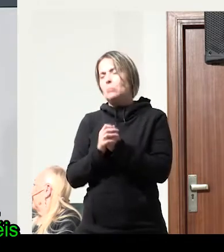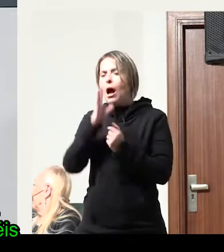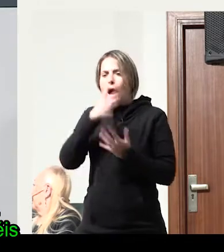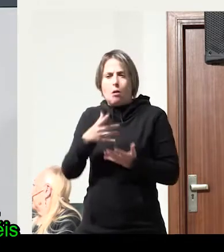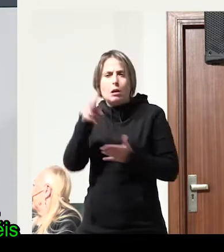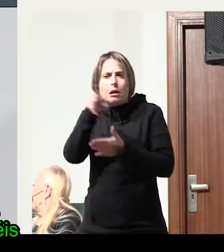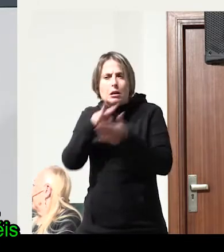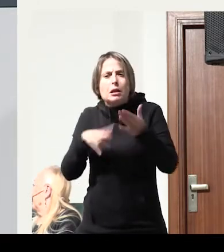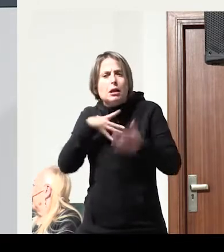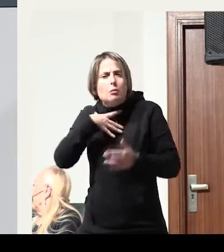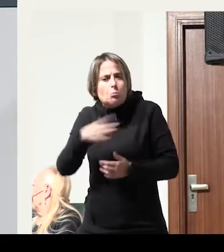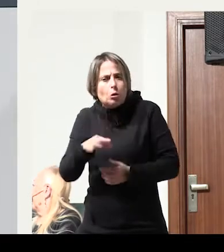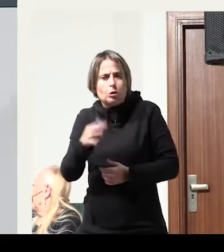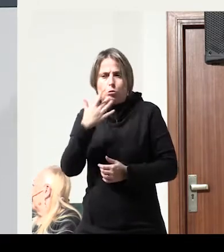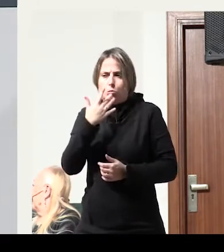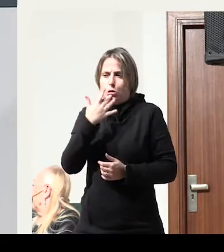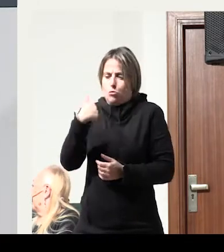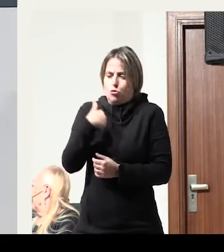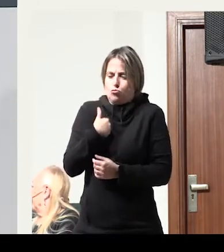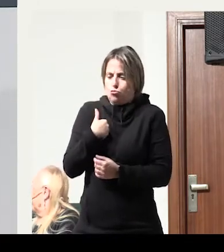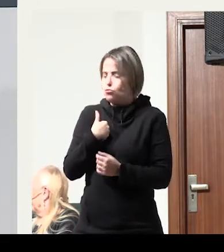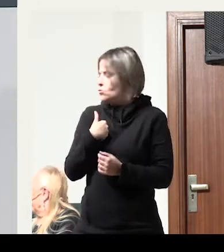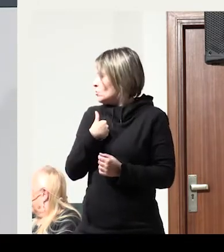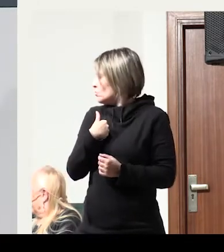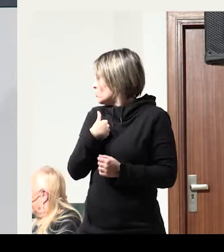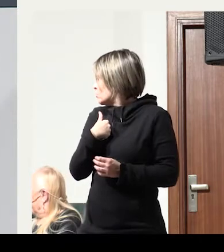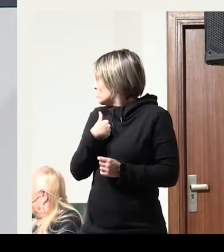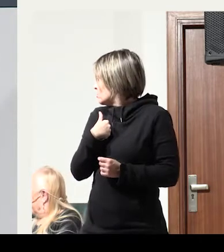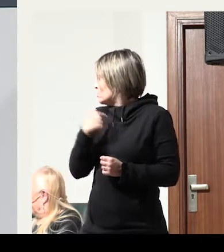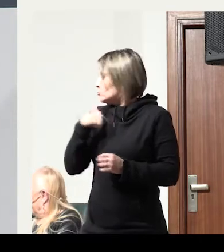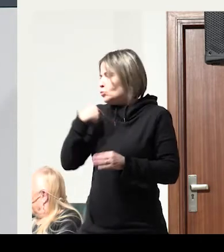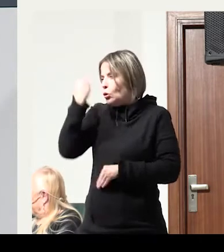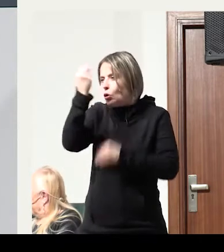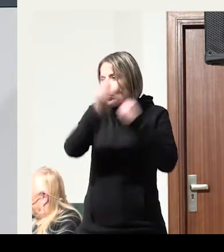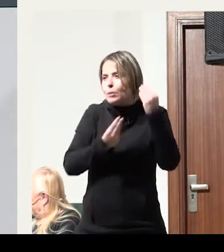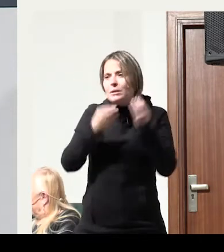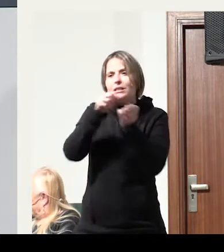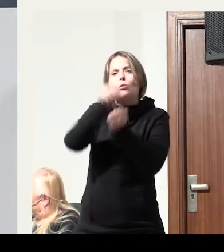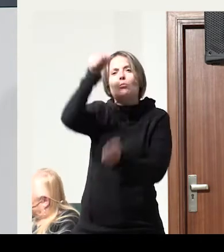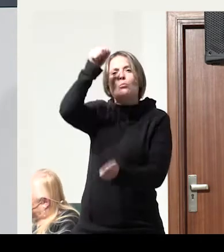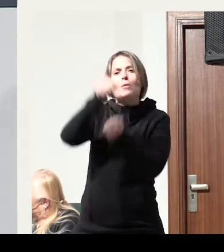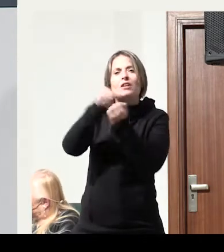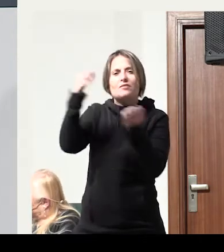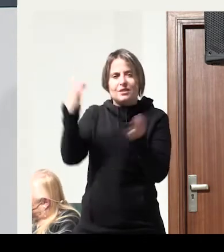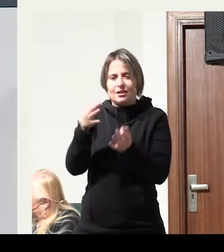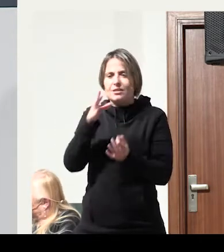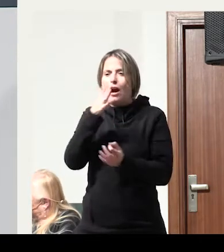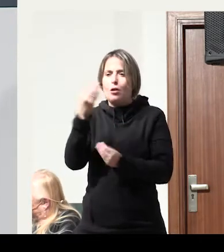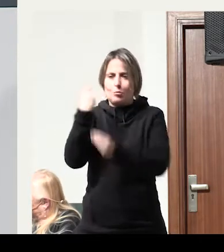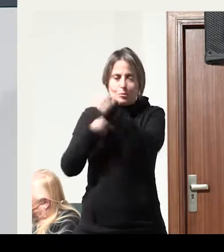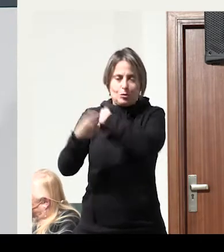el cómo yo he pensado lo que es un manifiesto, no digo ahora ya que me preguntas eso.